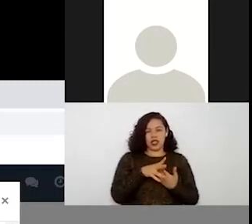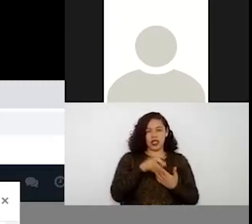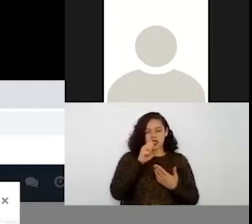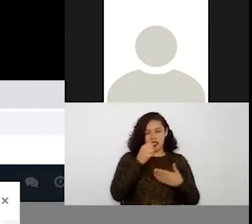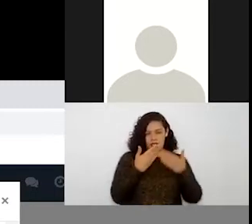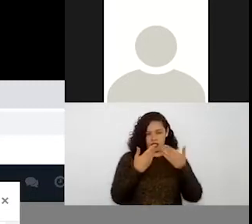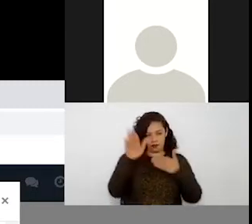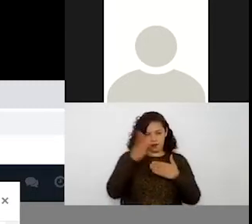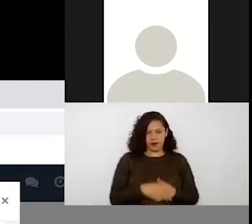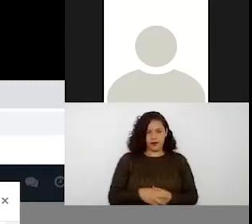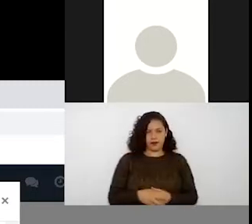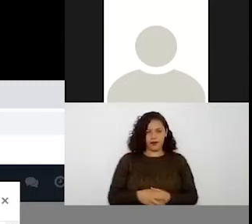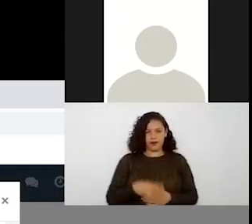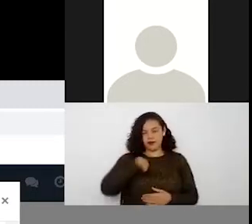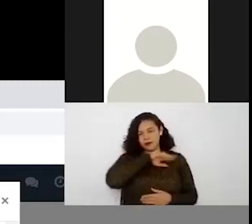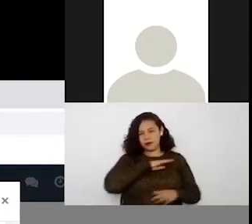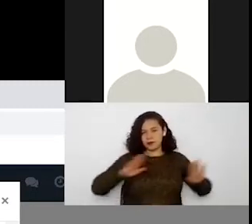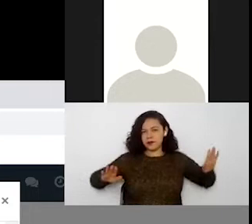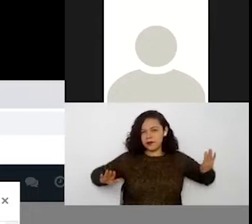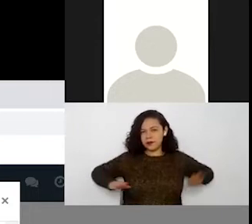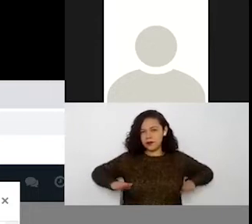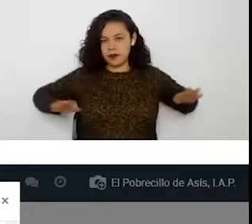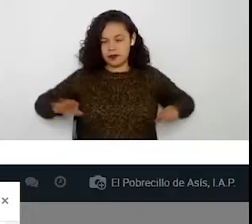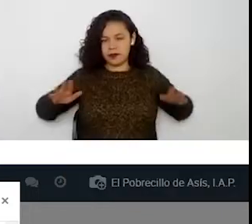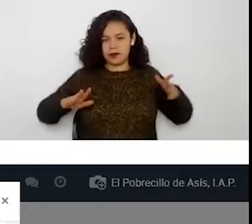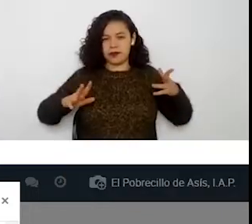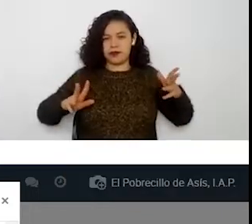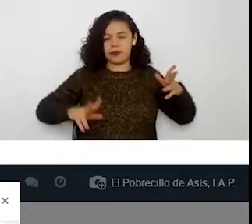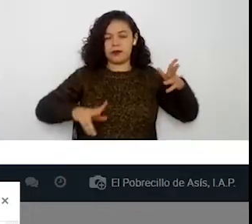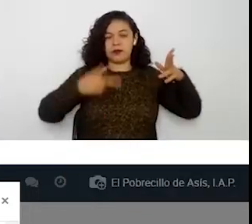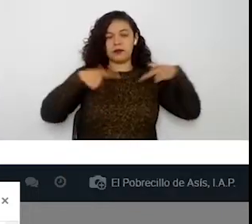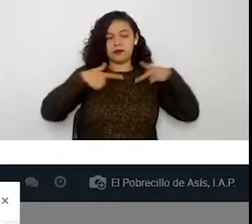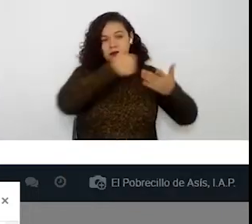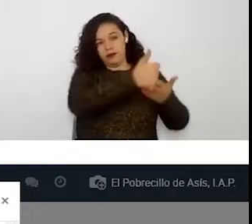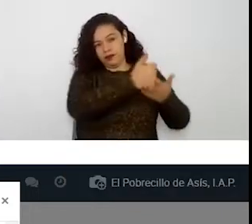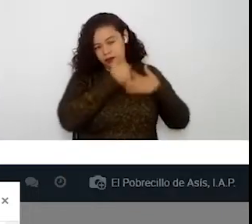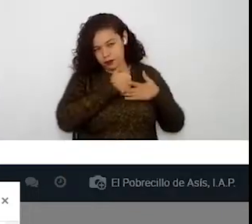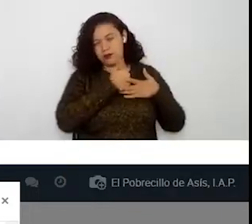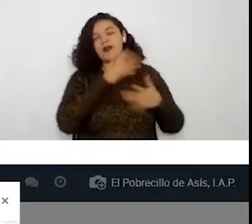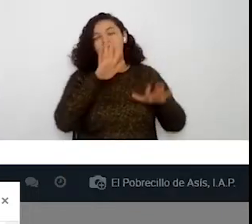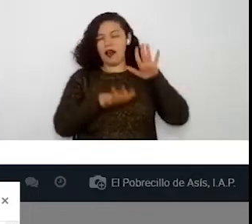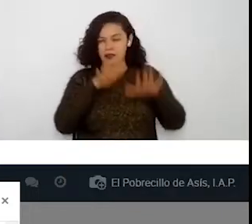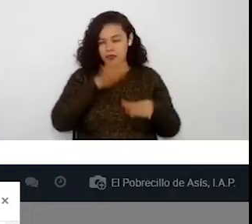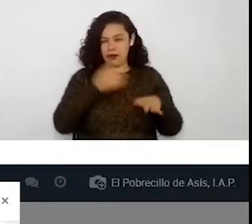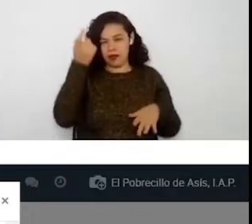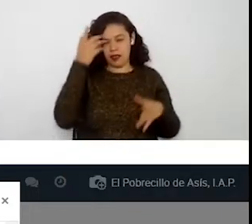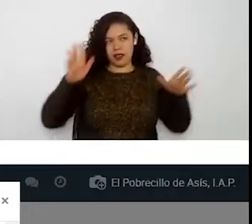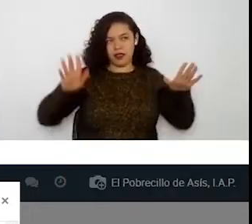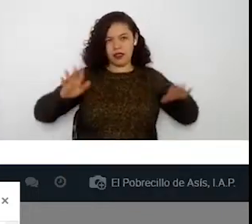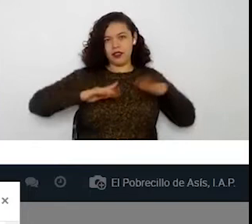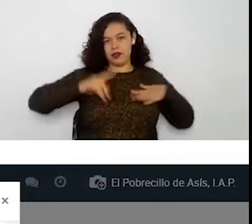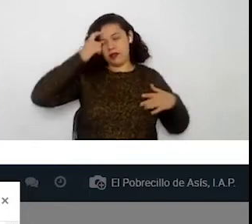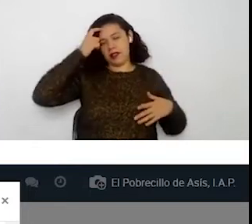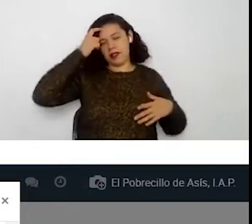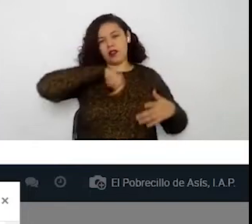nuestra condición vamos a poner semidependiente en condición mental bueno en este caso